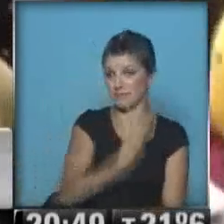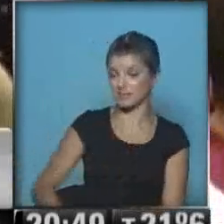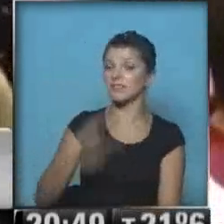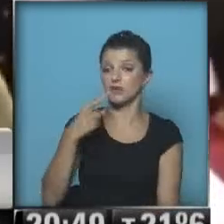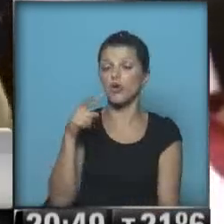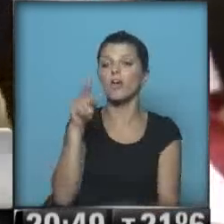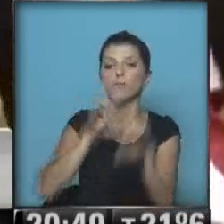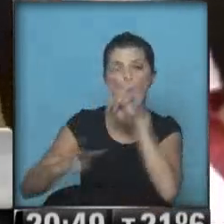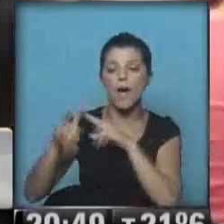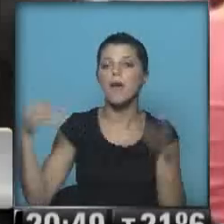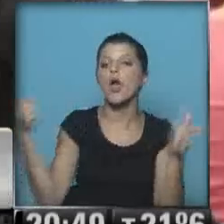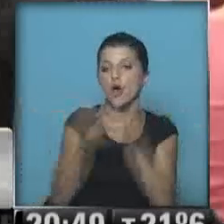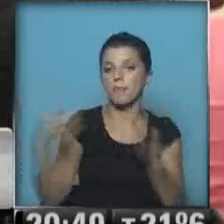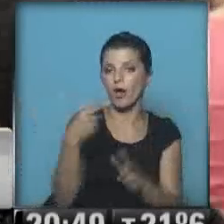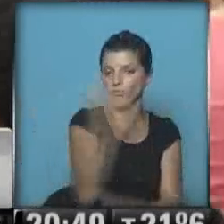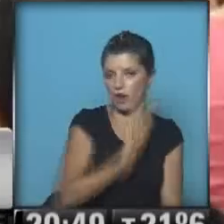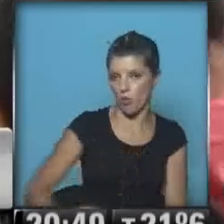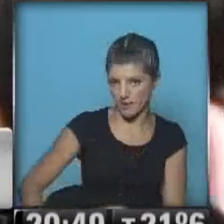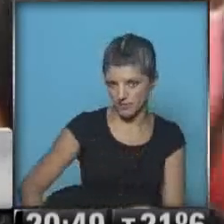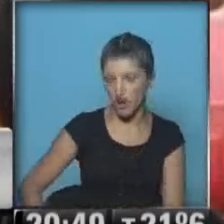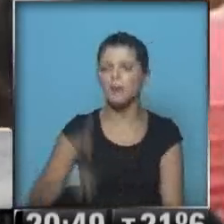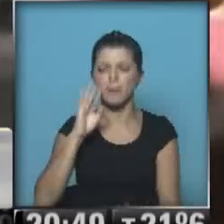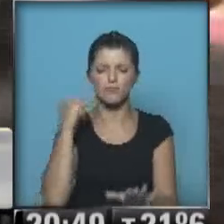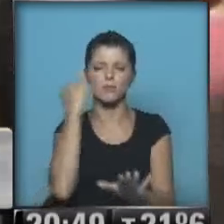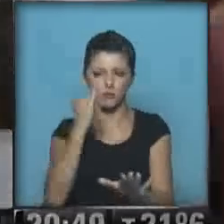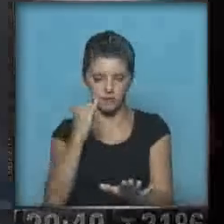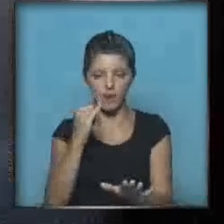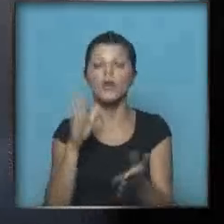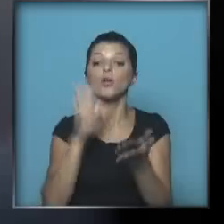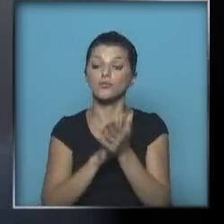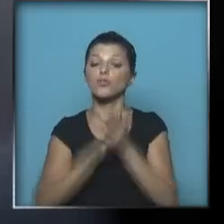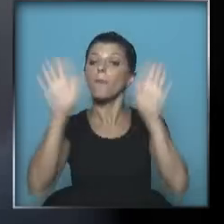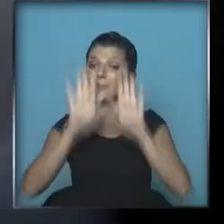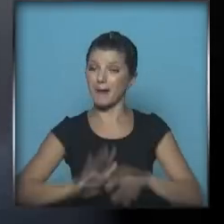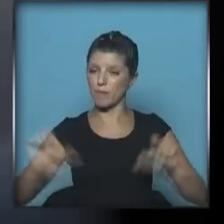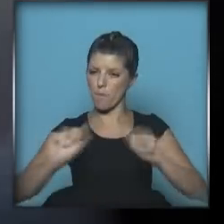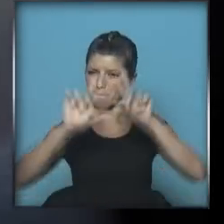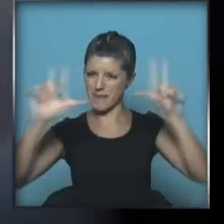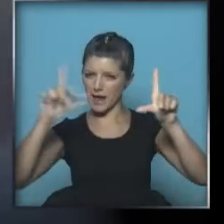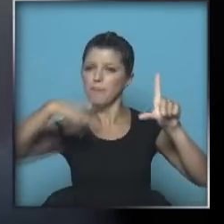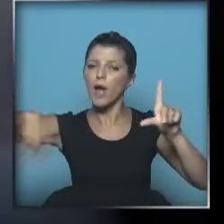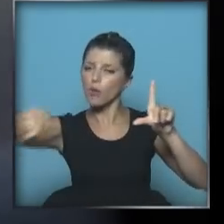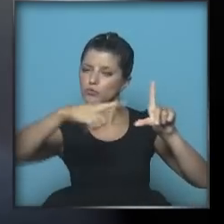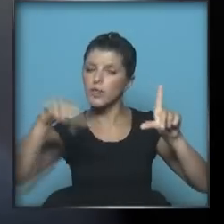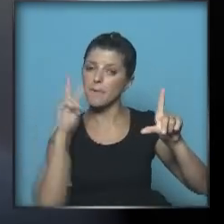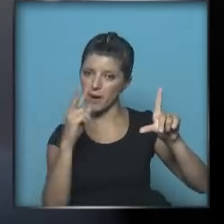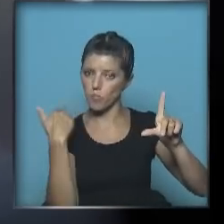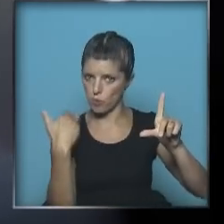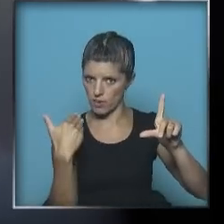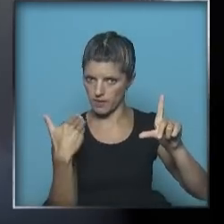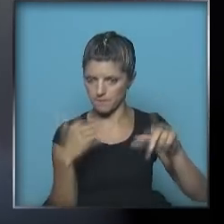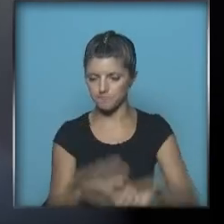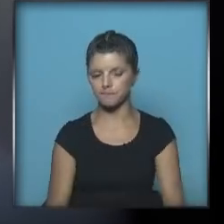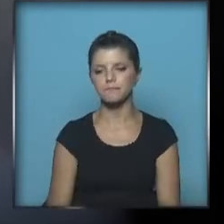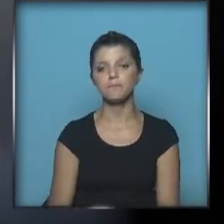intento de golpe de Estado. Vamos a ver de qué se trata exactamente. Les preparamos unas placas como para que ustedes lo puedan ver. Acá lo que